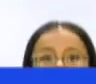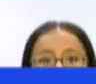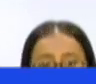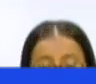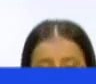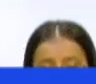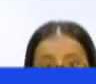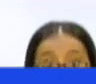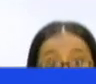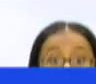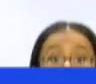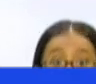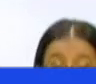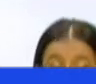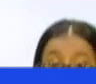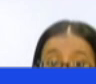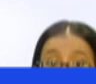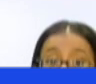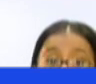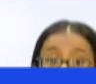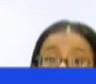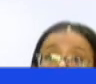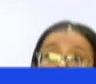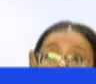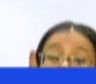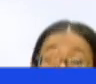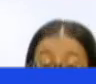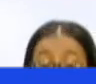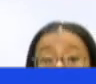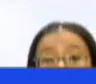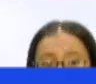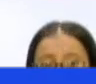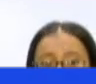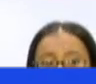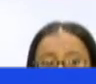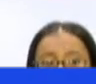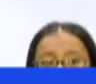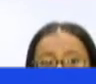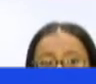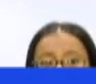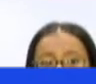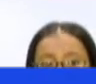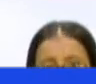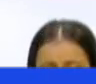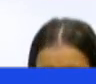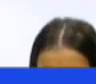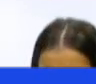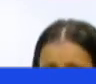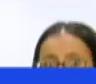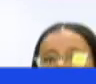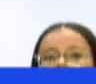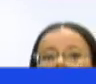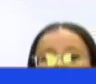se inician en los Estados Unidos, como ha quedado demostrado,